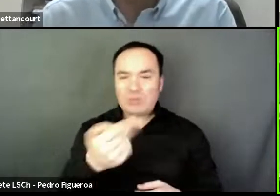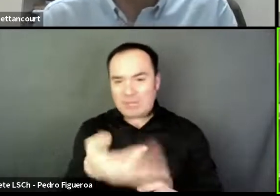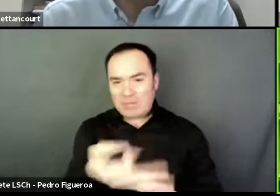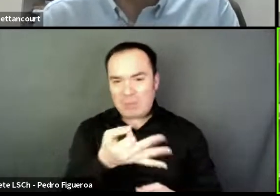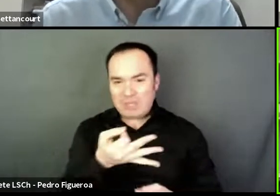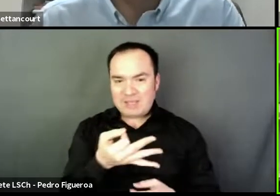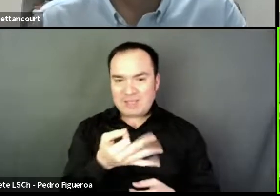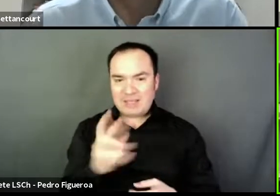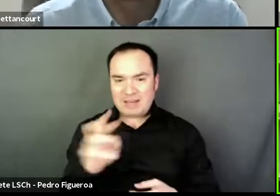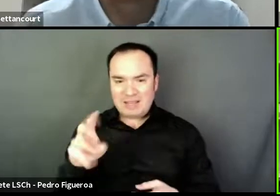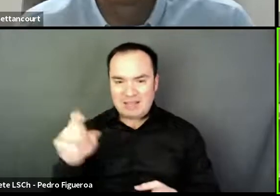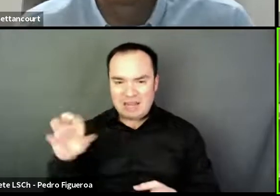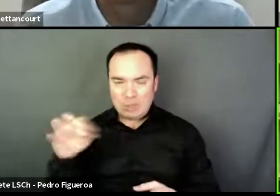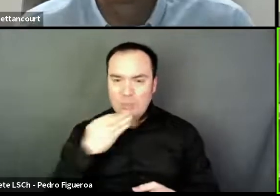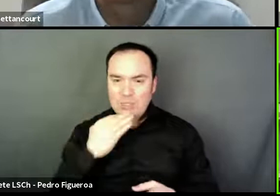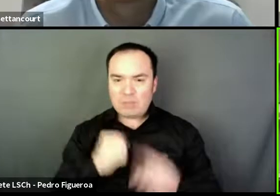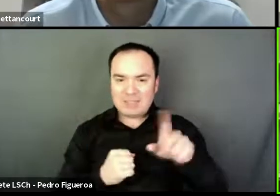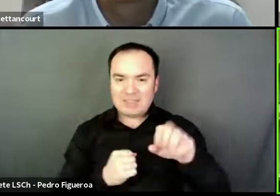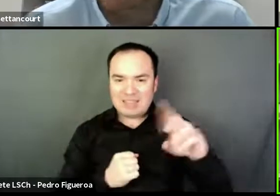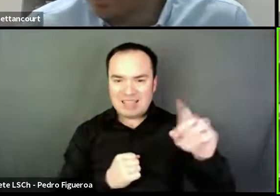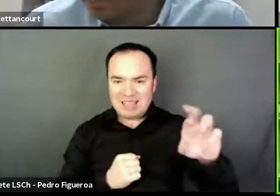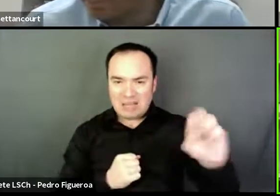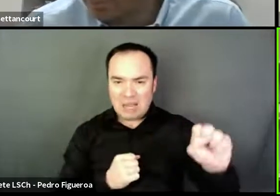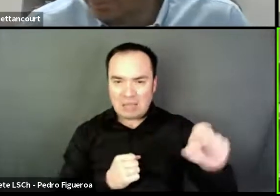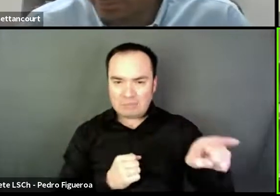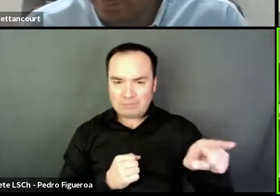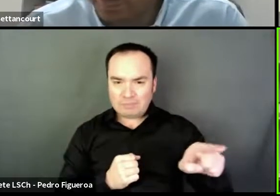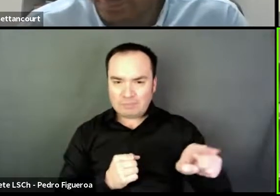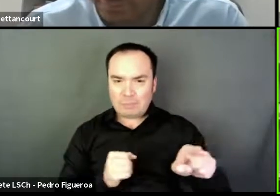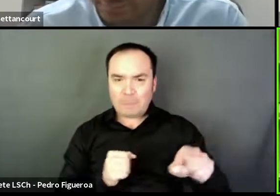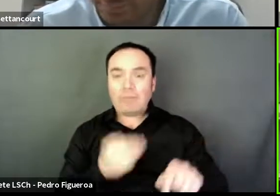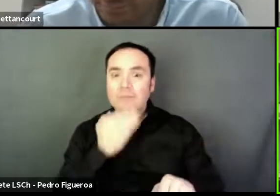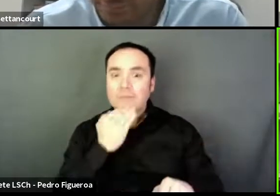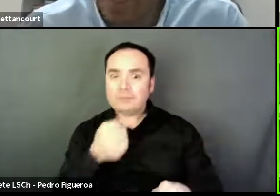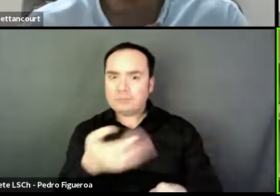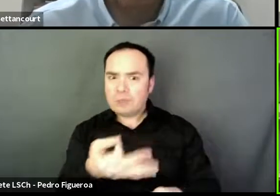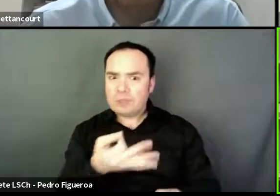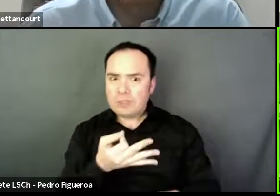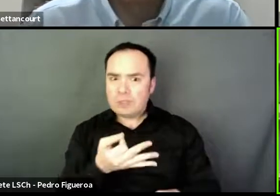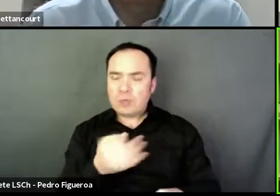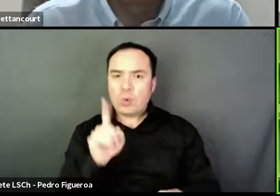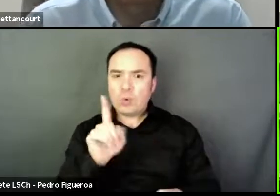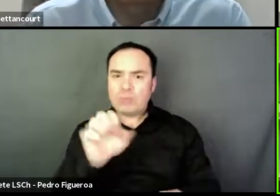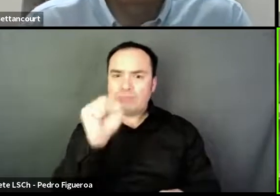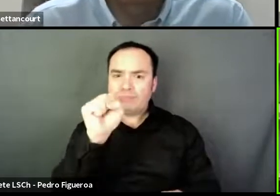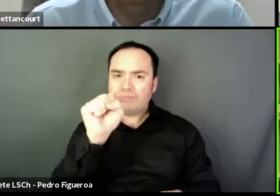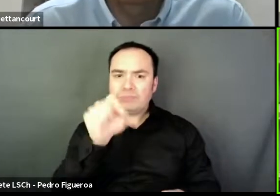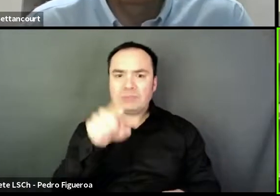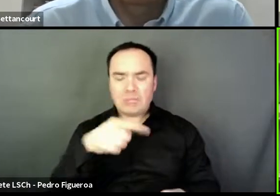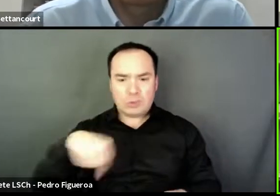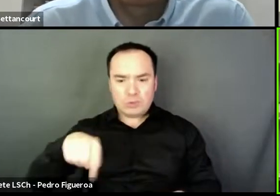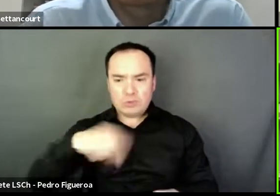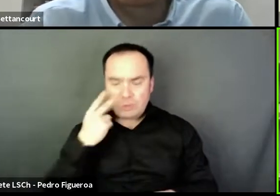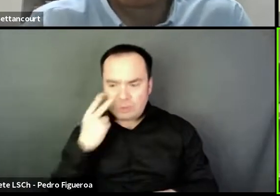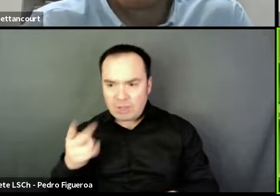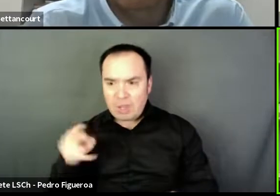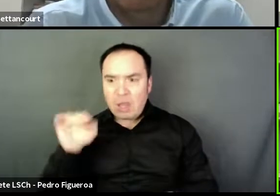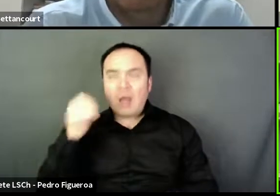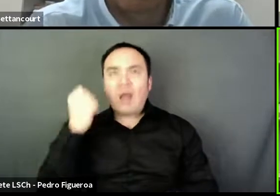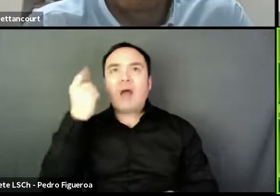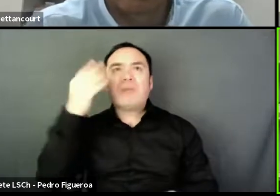reinaldo creo que también sandra y a lo que tú destacas de las cosas que nosotros hemos visto mucho